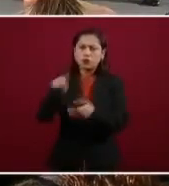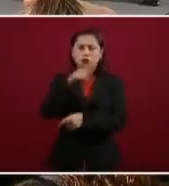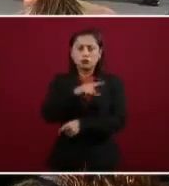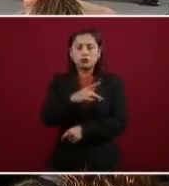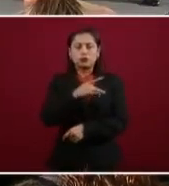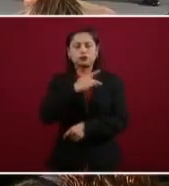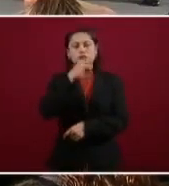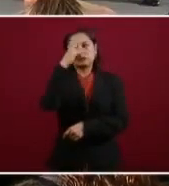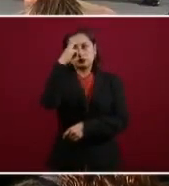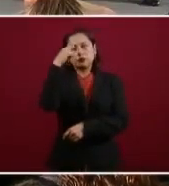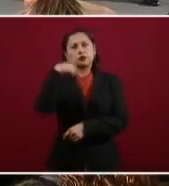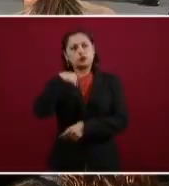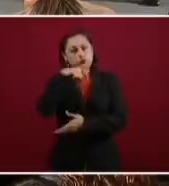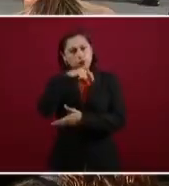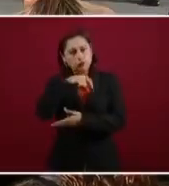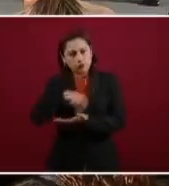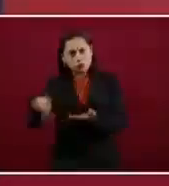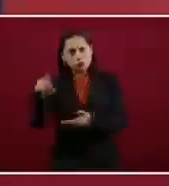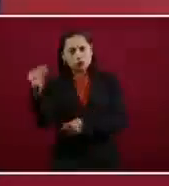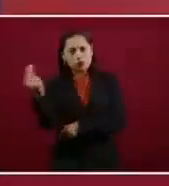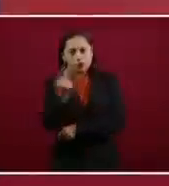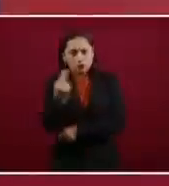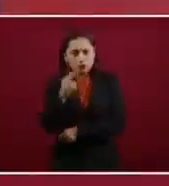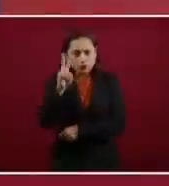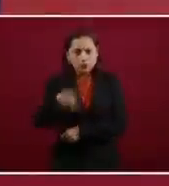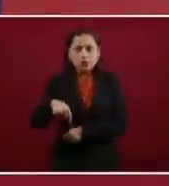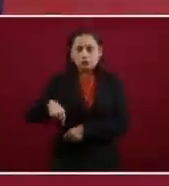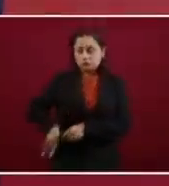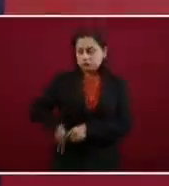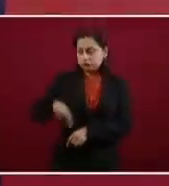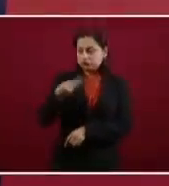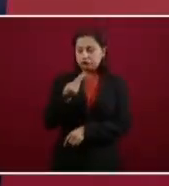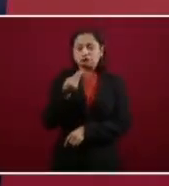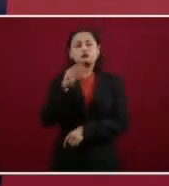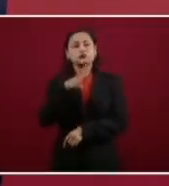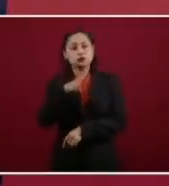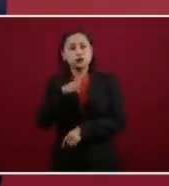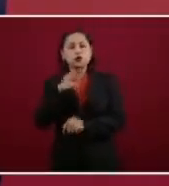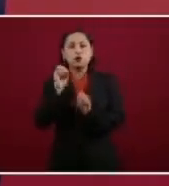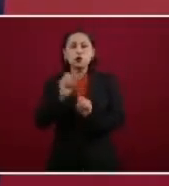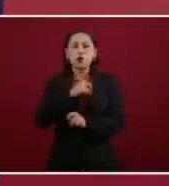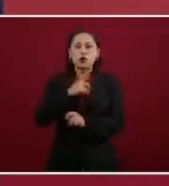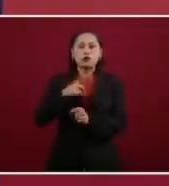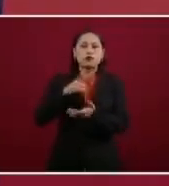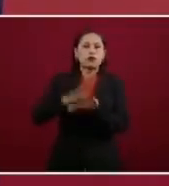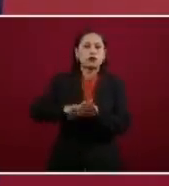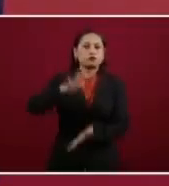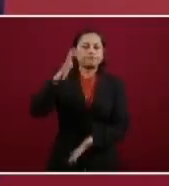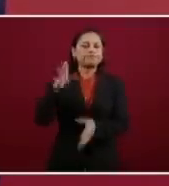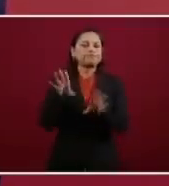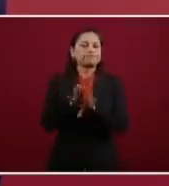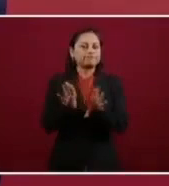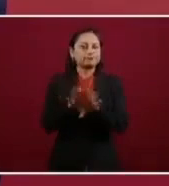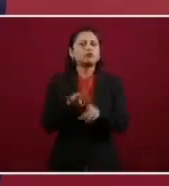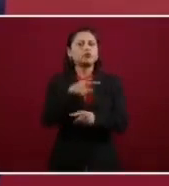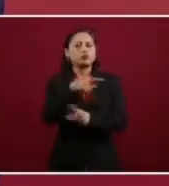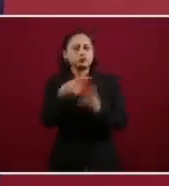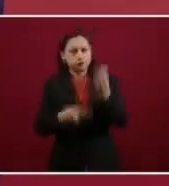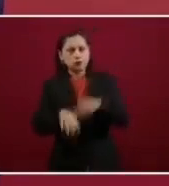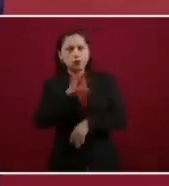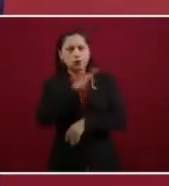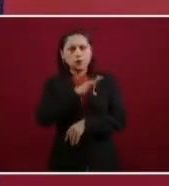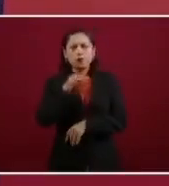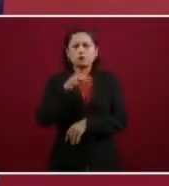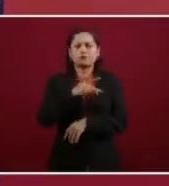tiene forma de financiarlo y pagarlo sin caer en esquemas de sobreendeudamiento por un lado por una parte